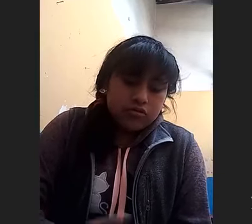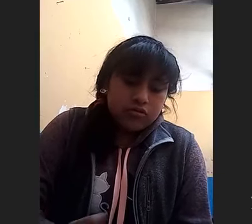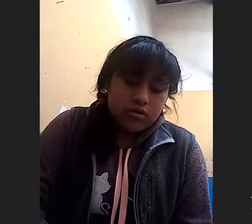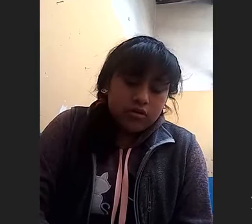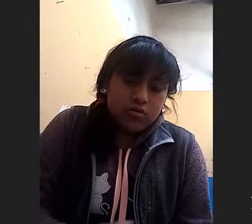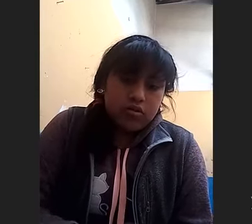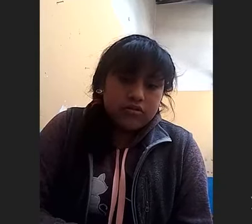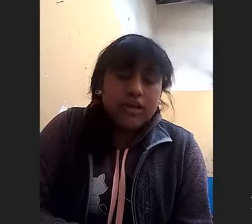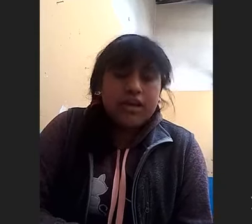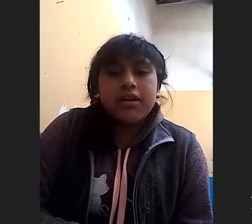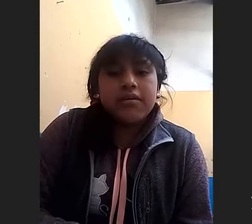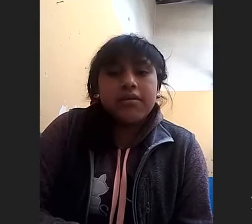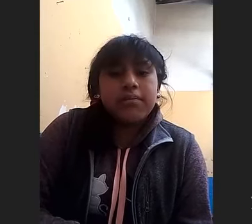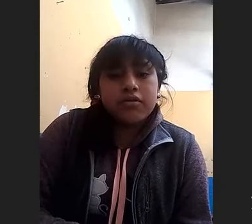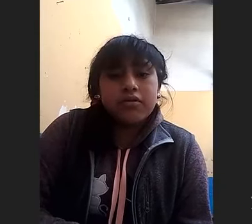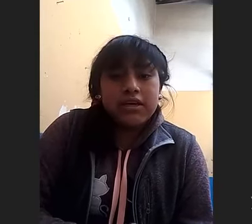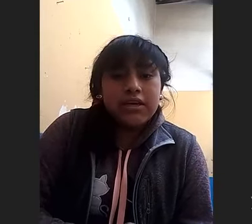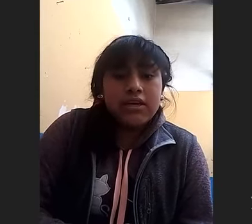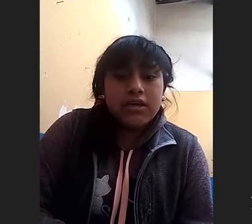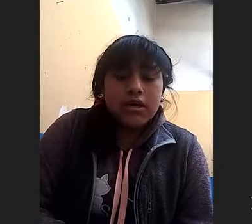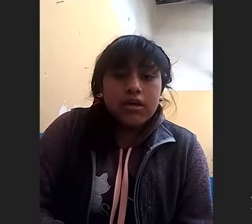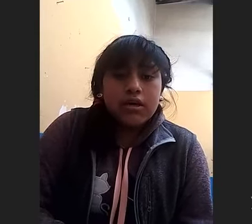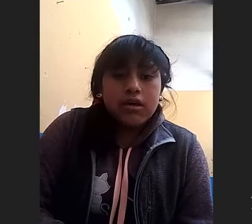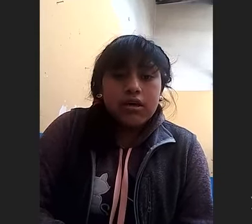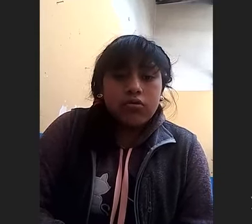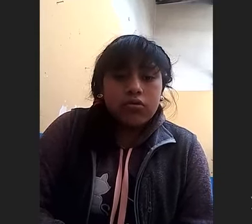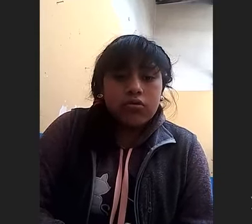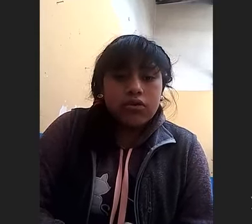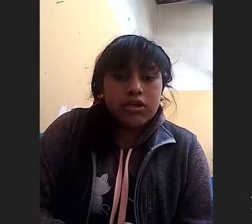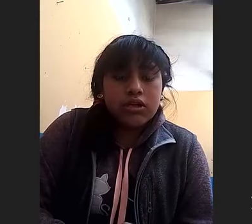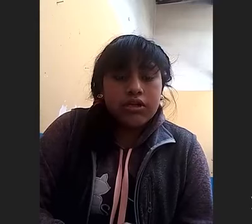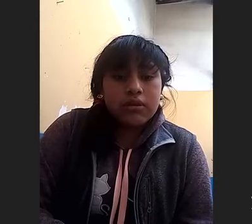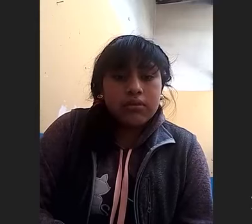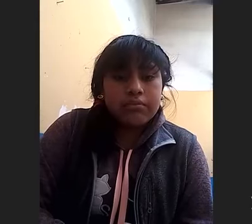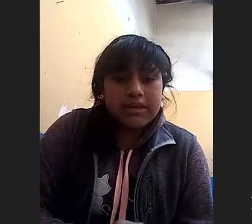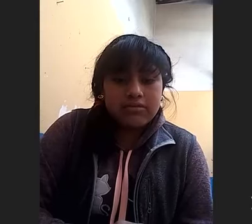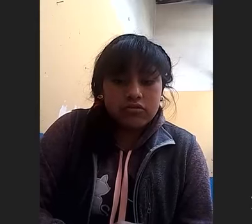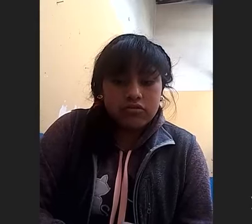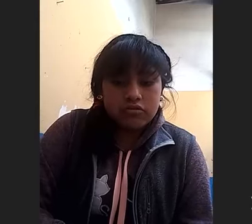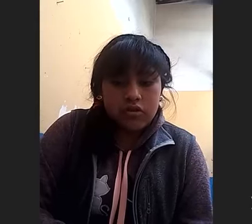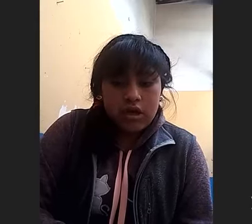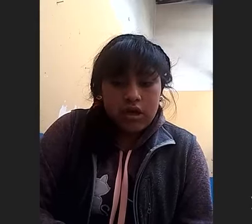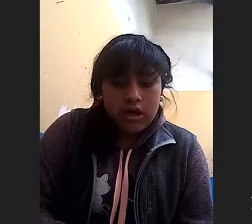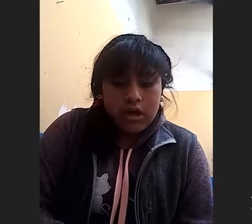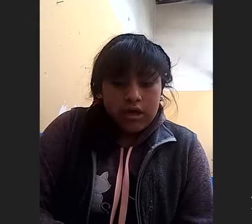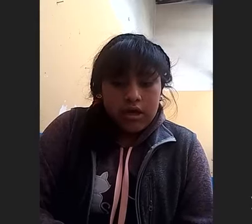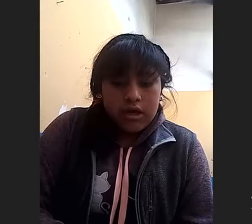como ser potosí-uyuni betanzos